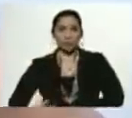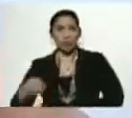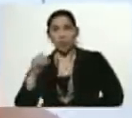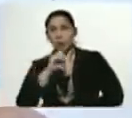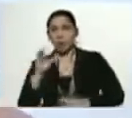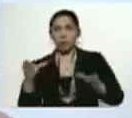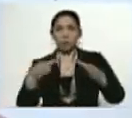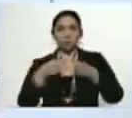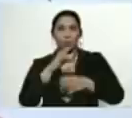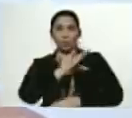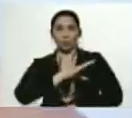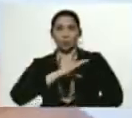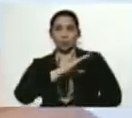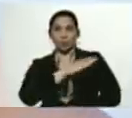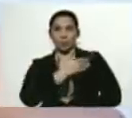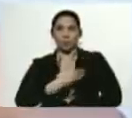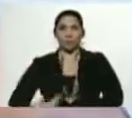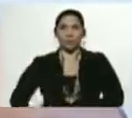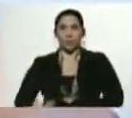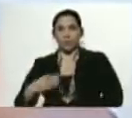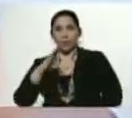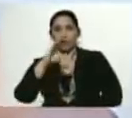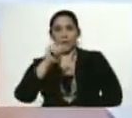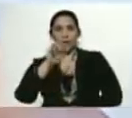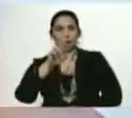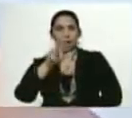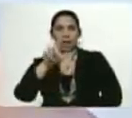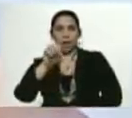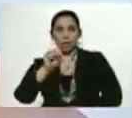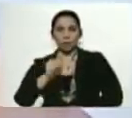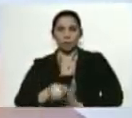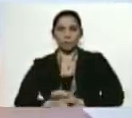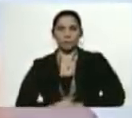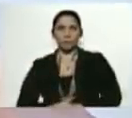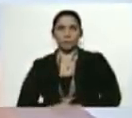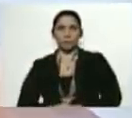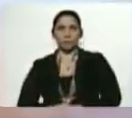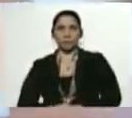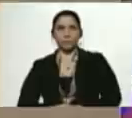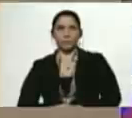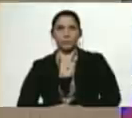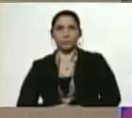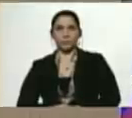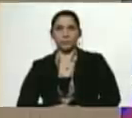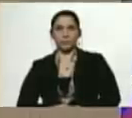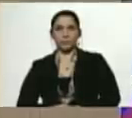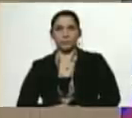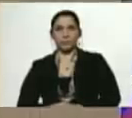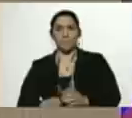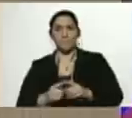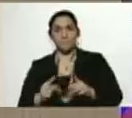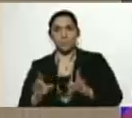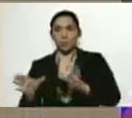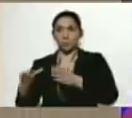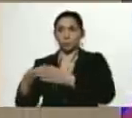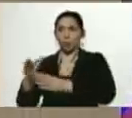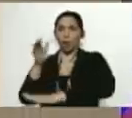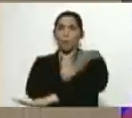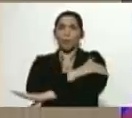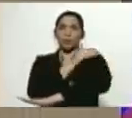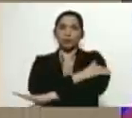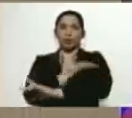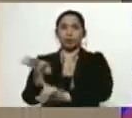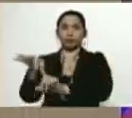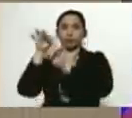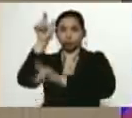Comisión Presidencial, Carlos Humberto Alvarado. Y por la contraparte, es decir,